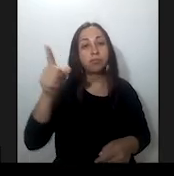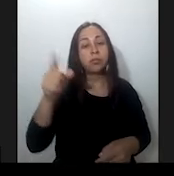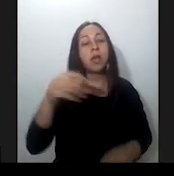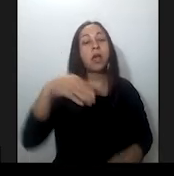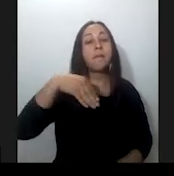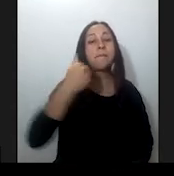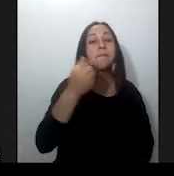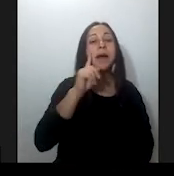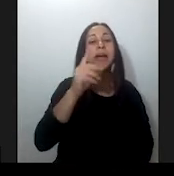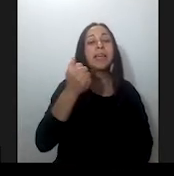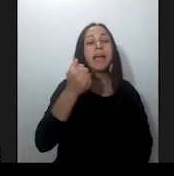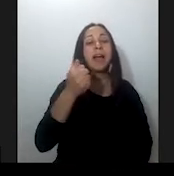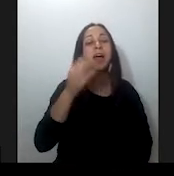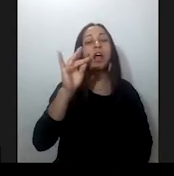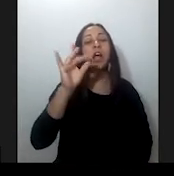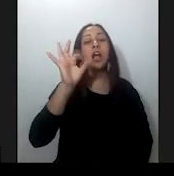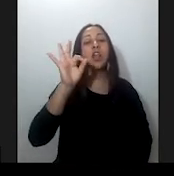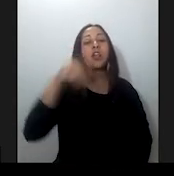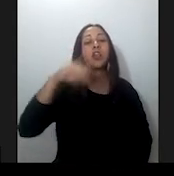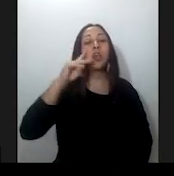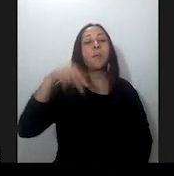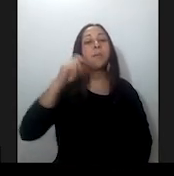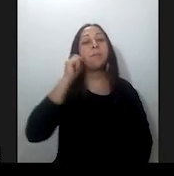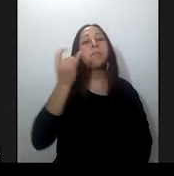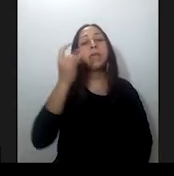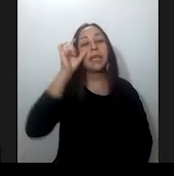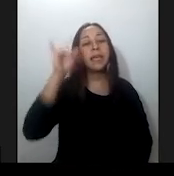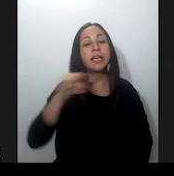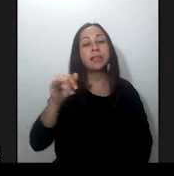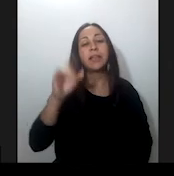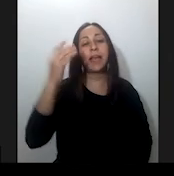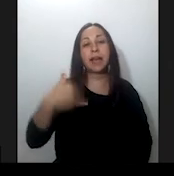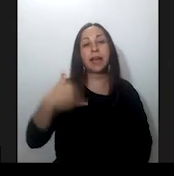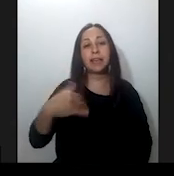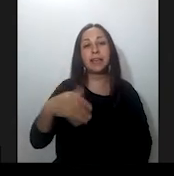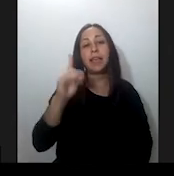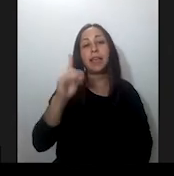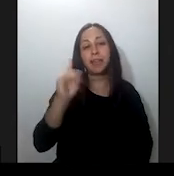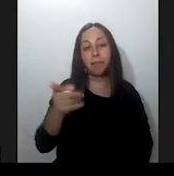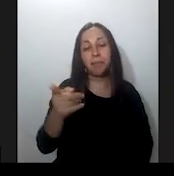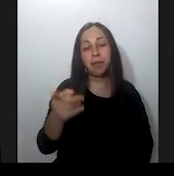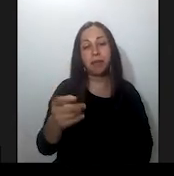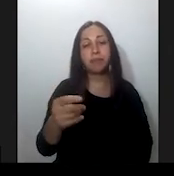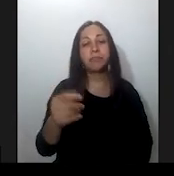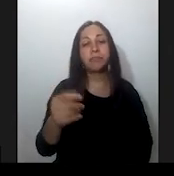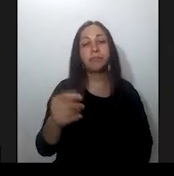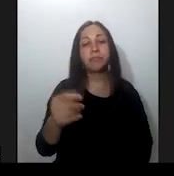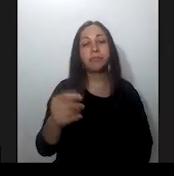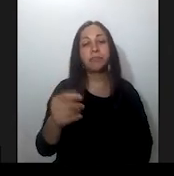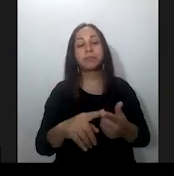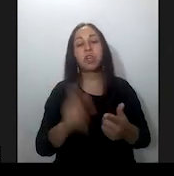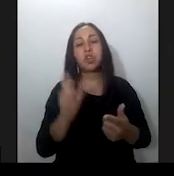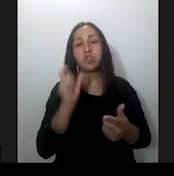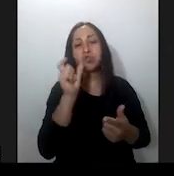Agregamos a María Domínguez, que es de Argentina también. Noten que ya como existe me